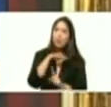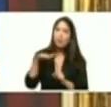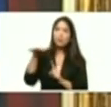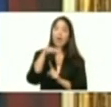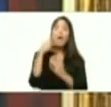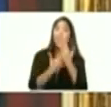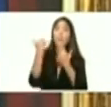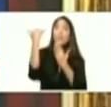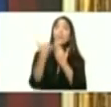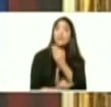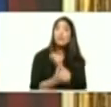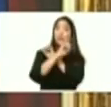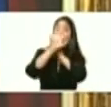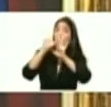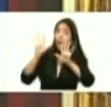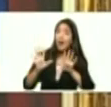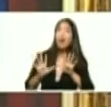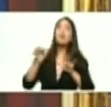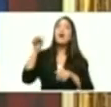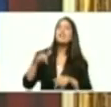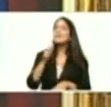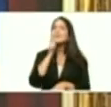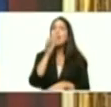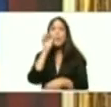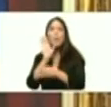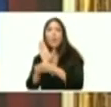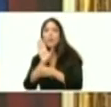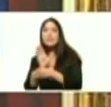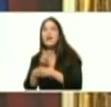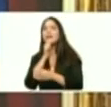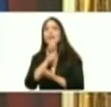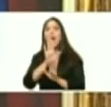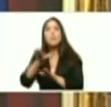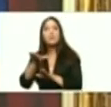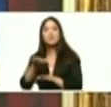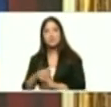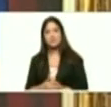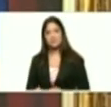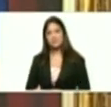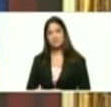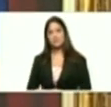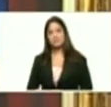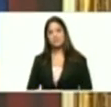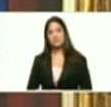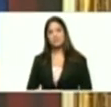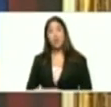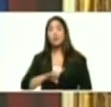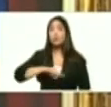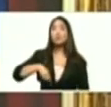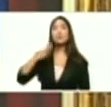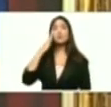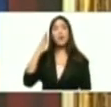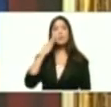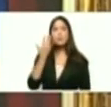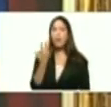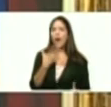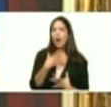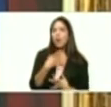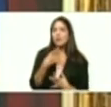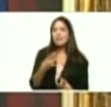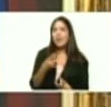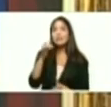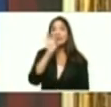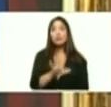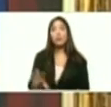tenemos un proyecto claro, de a quién hay que proteger, de a quién hay que apoyar, sabemos cuáles son los intereses nacionales,